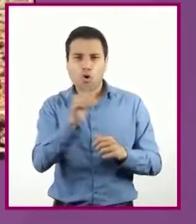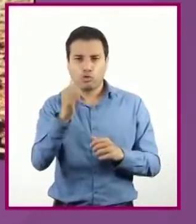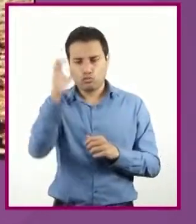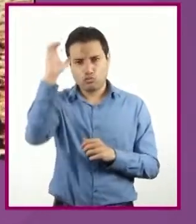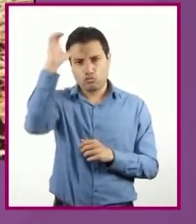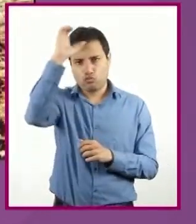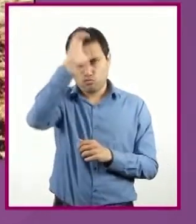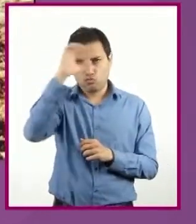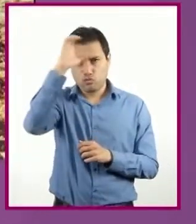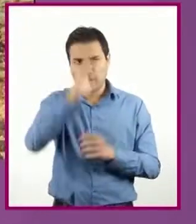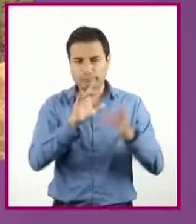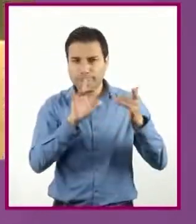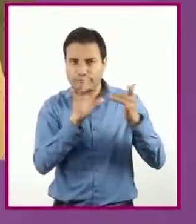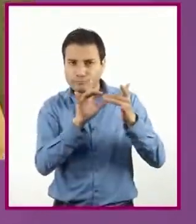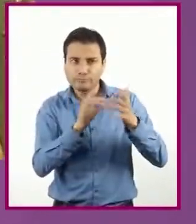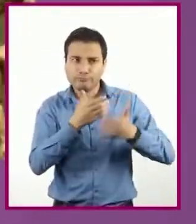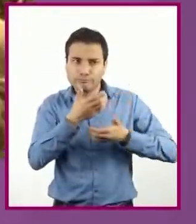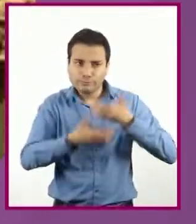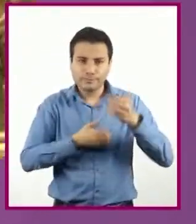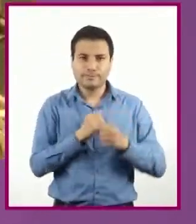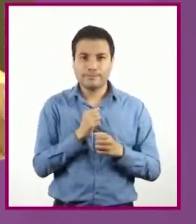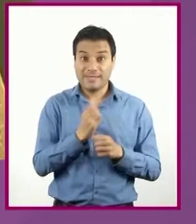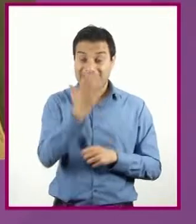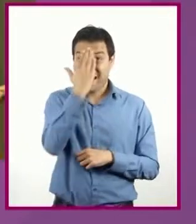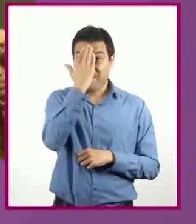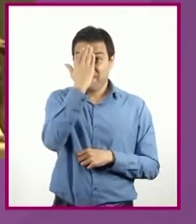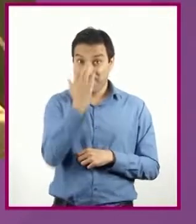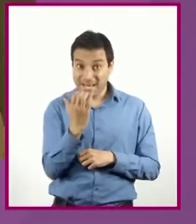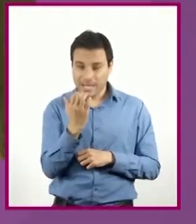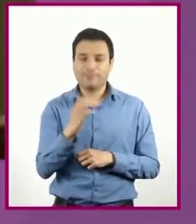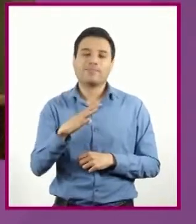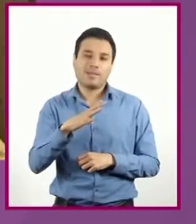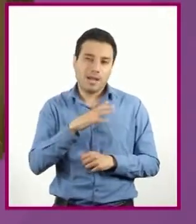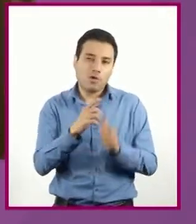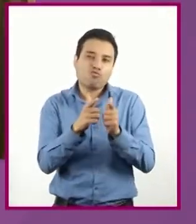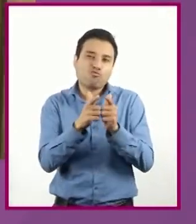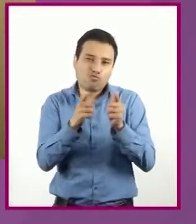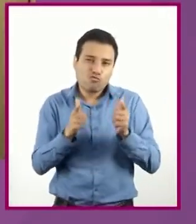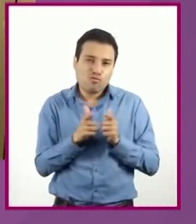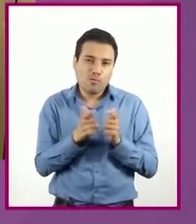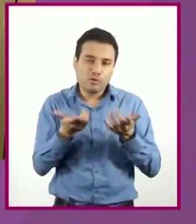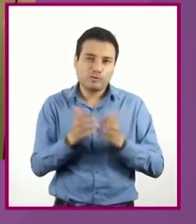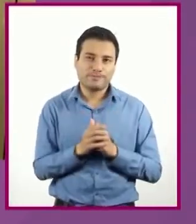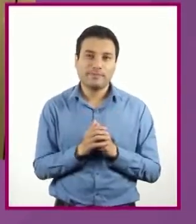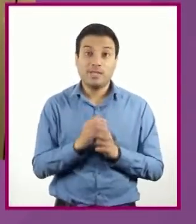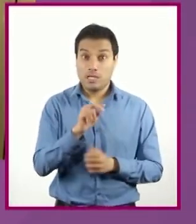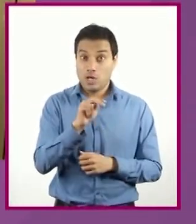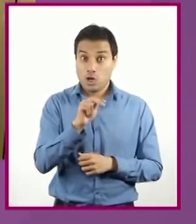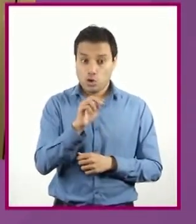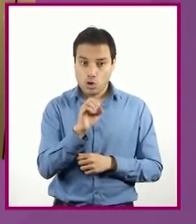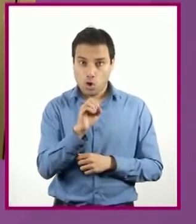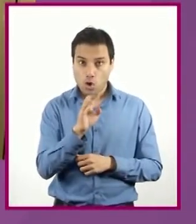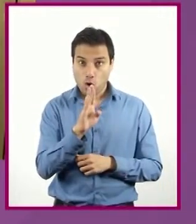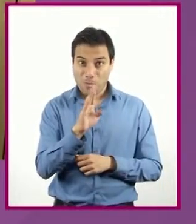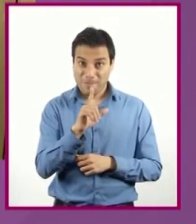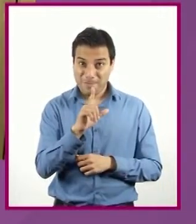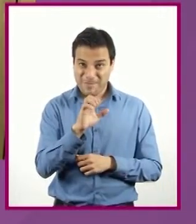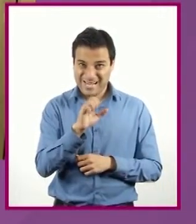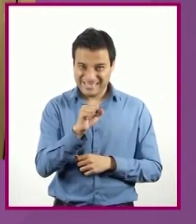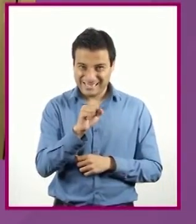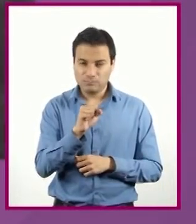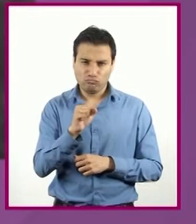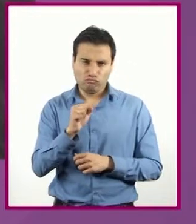culturas lejanas a ellos. La sociedad maya era jerárquica y la nobleza controlaba todos los aspectos de la